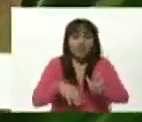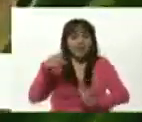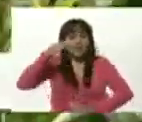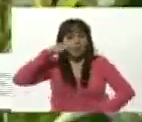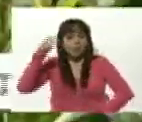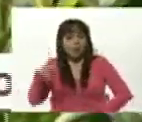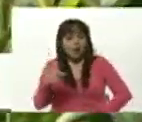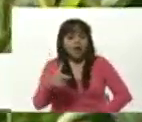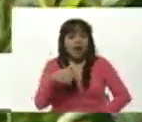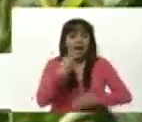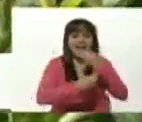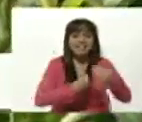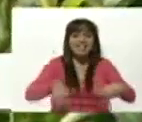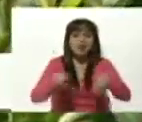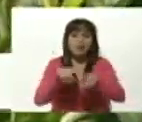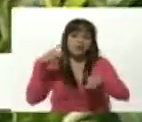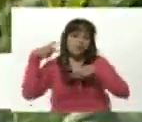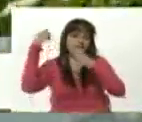producir